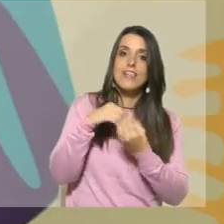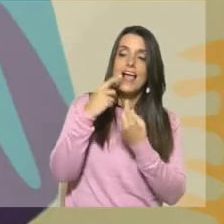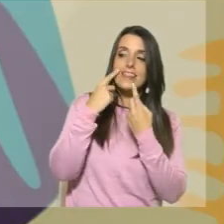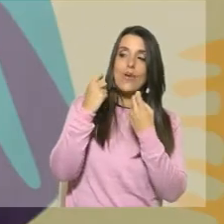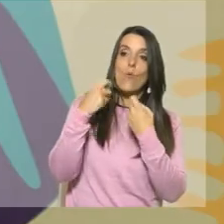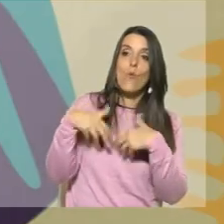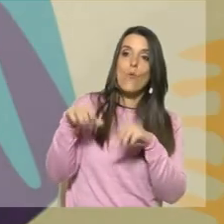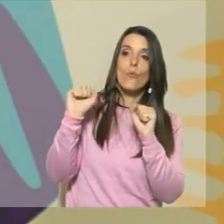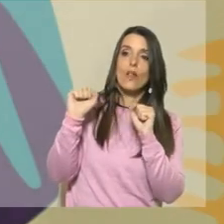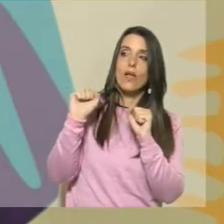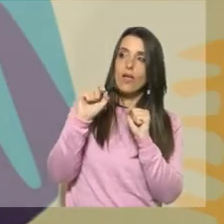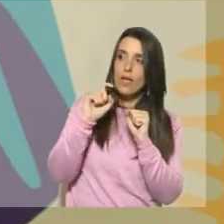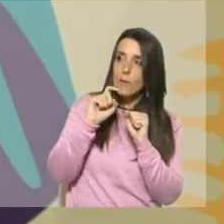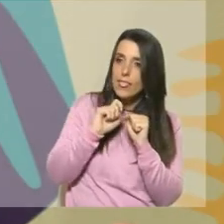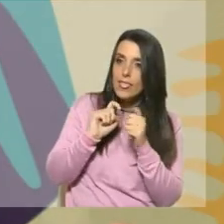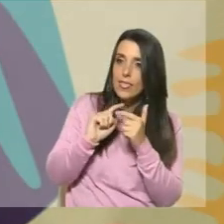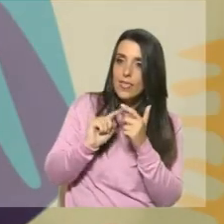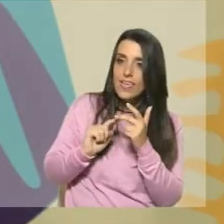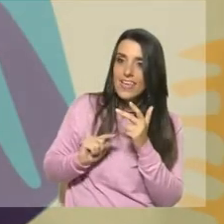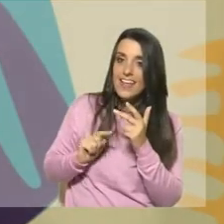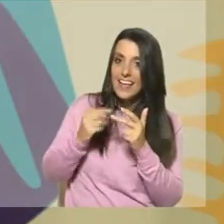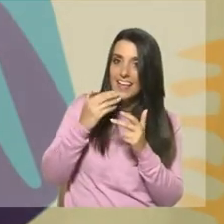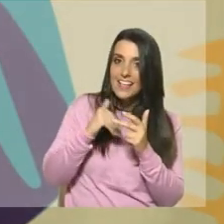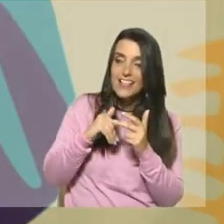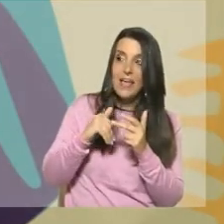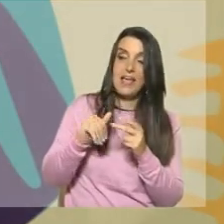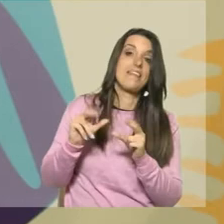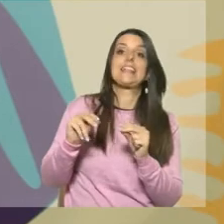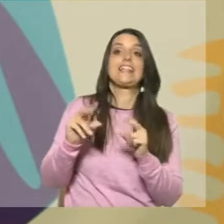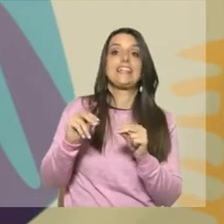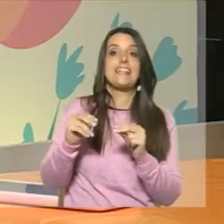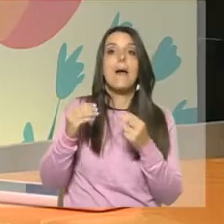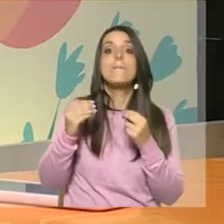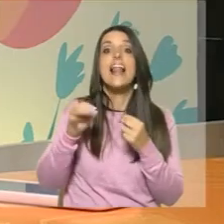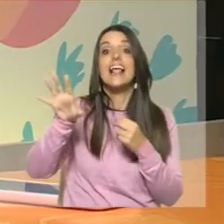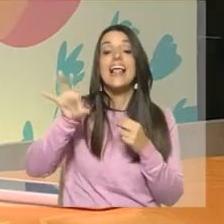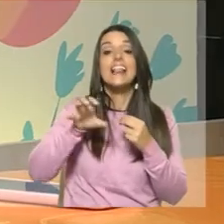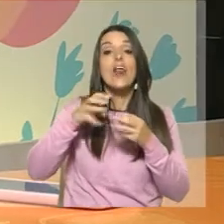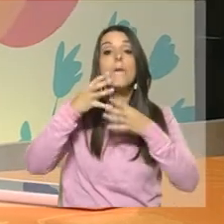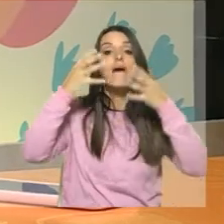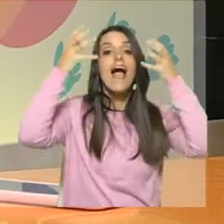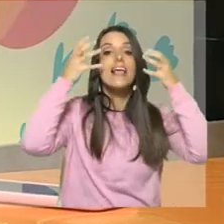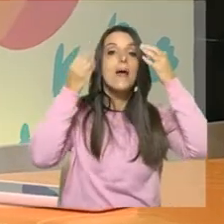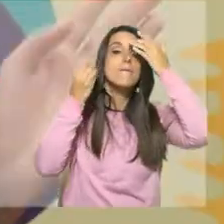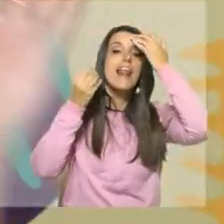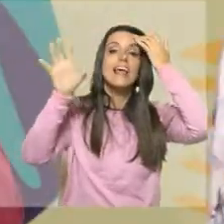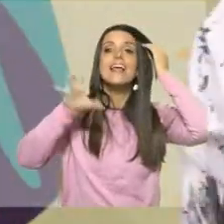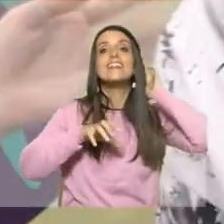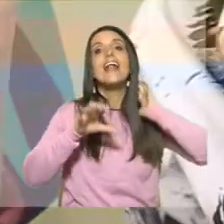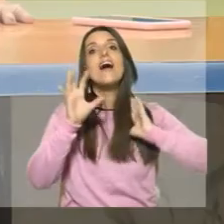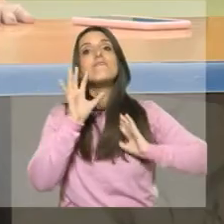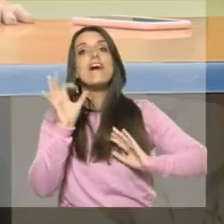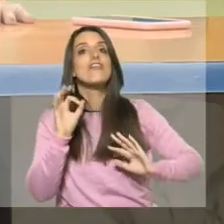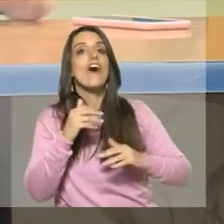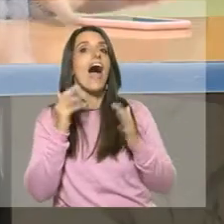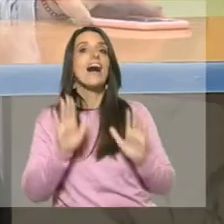también. Empiezan a surgir verdades que la verdad... ¿Para qué trajeron ese detector de mentiras? Para cagarnos la vida, perdón por la palabra,